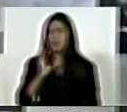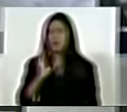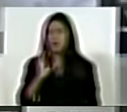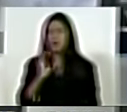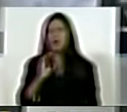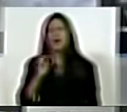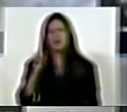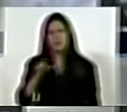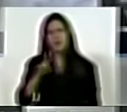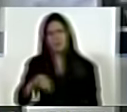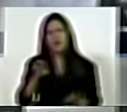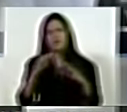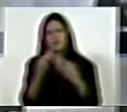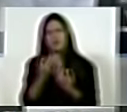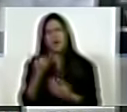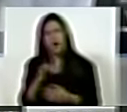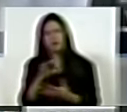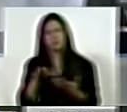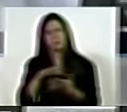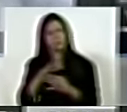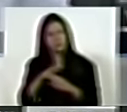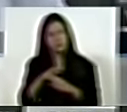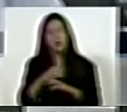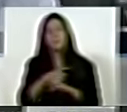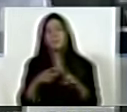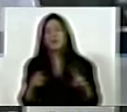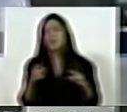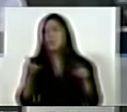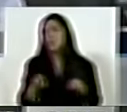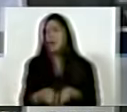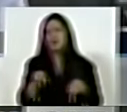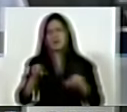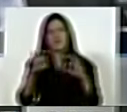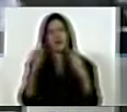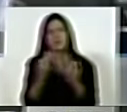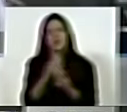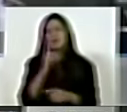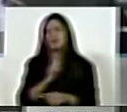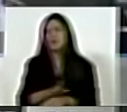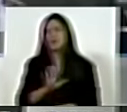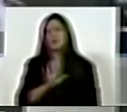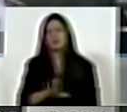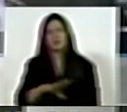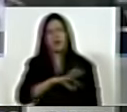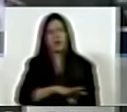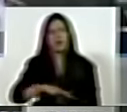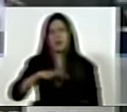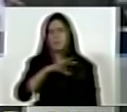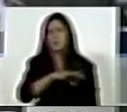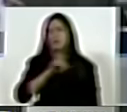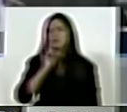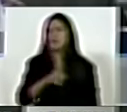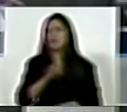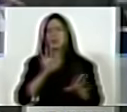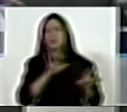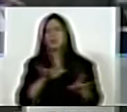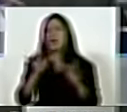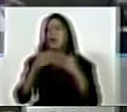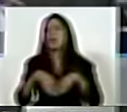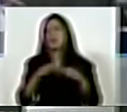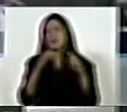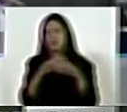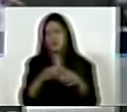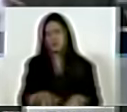hay tropiezos, pero sigue siendo una familia. Y yo creo que ese debe ser el espíritu que debe inspirar a nuestra